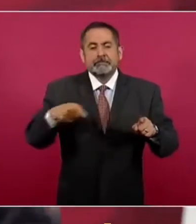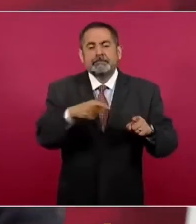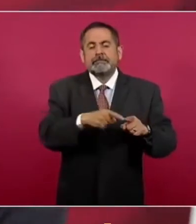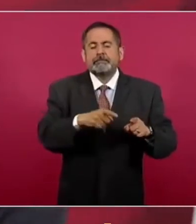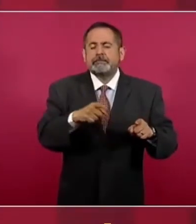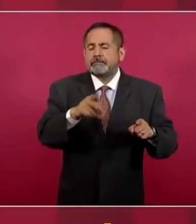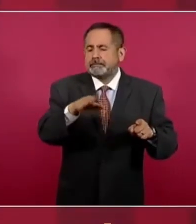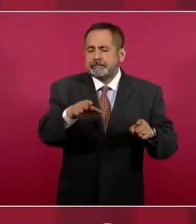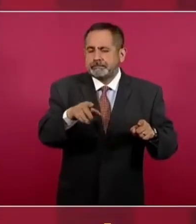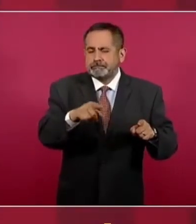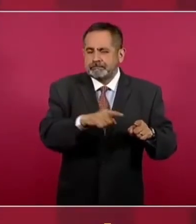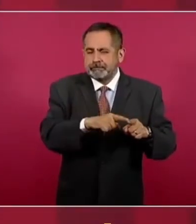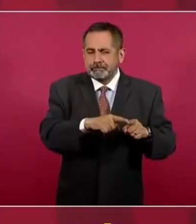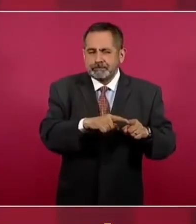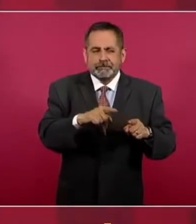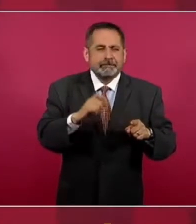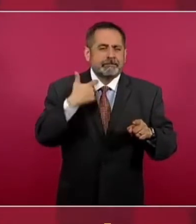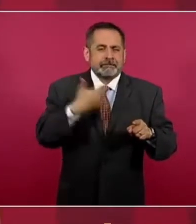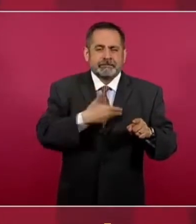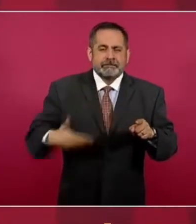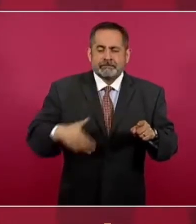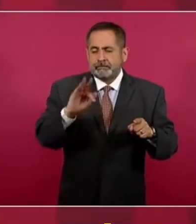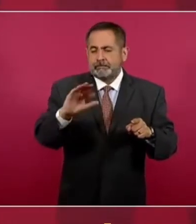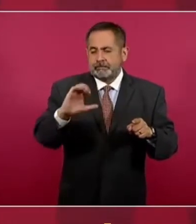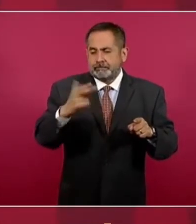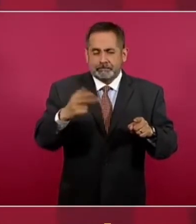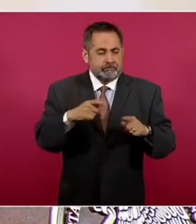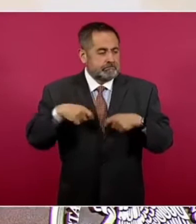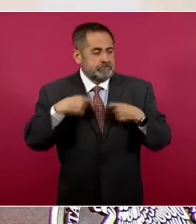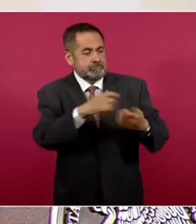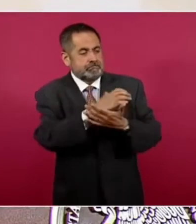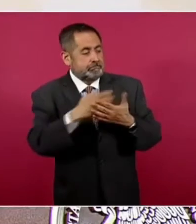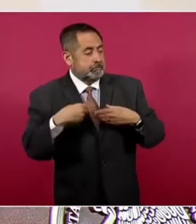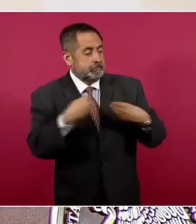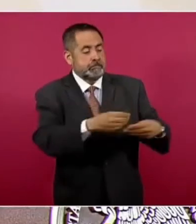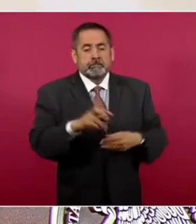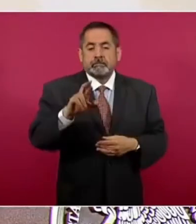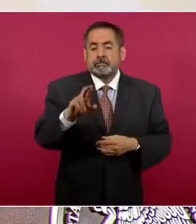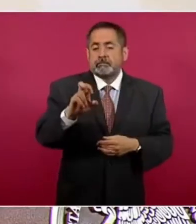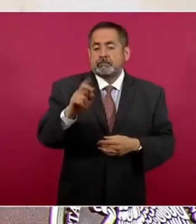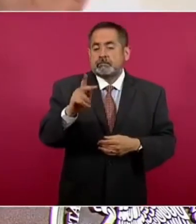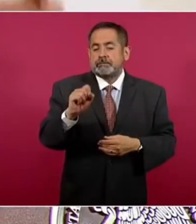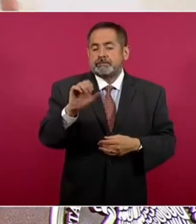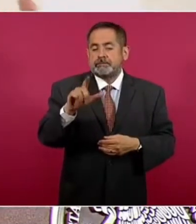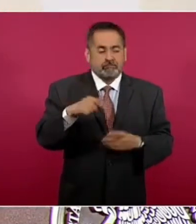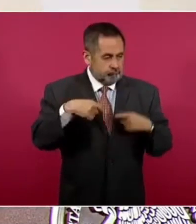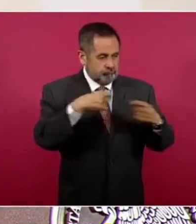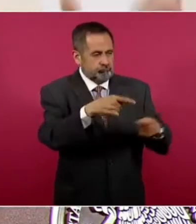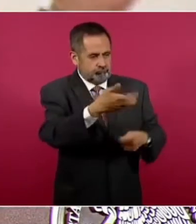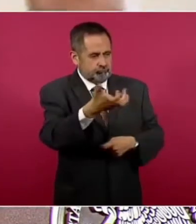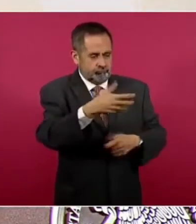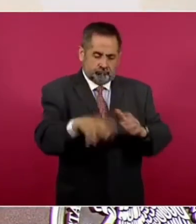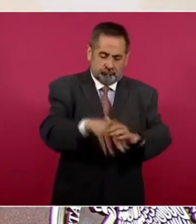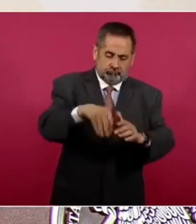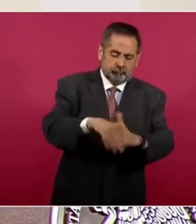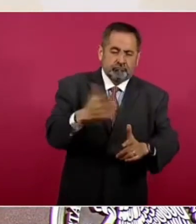de Calderón a Repsol para sacar gas de la